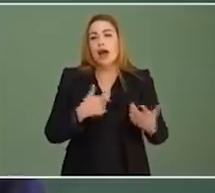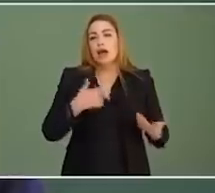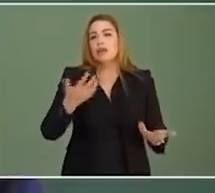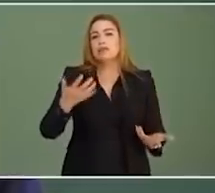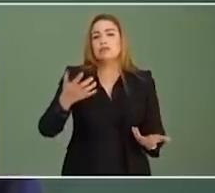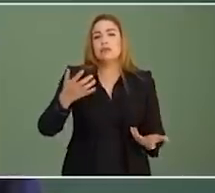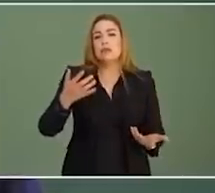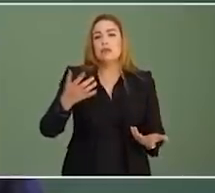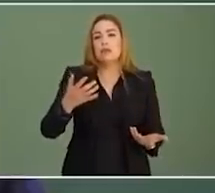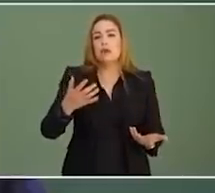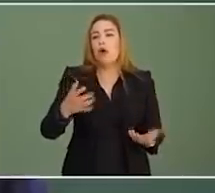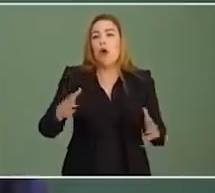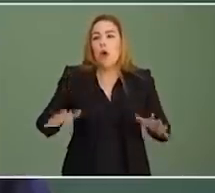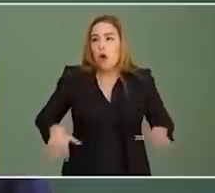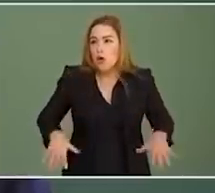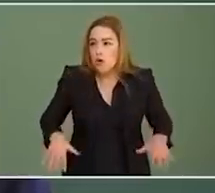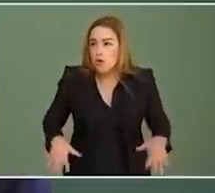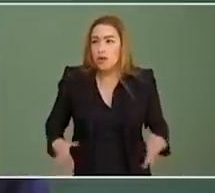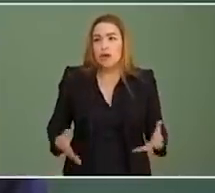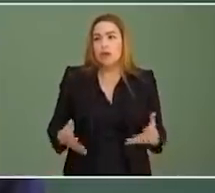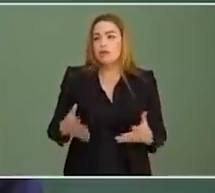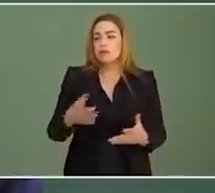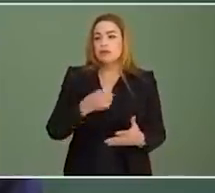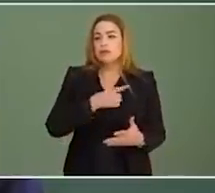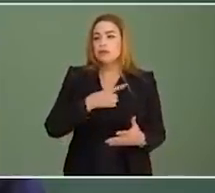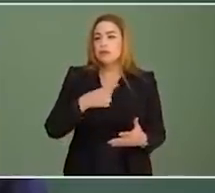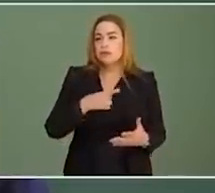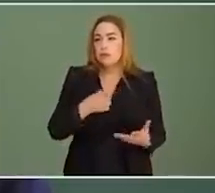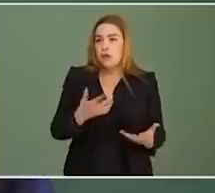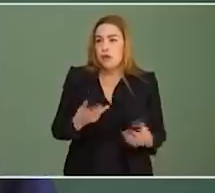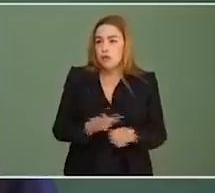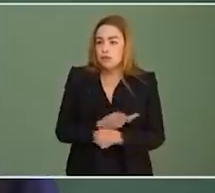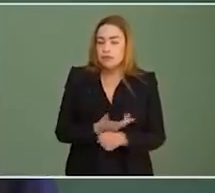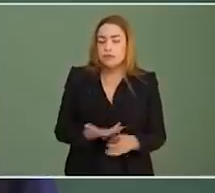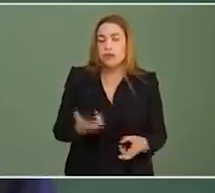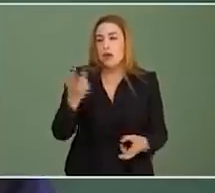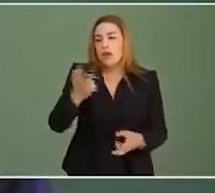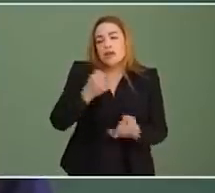esa es la información que tengo hasta ahora